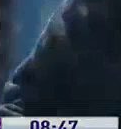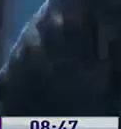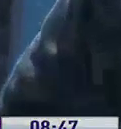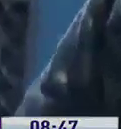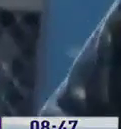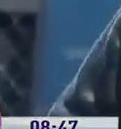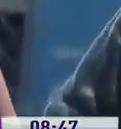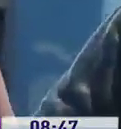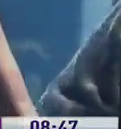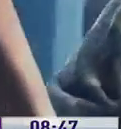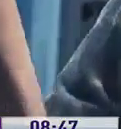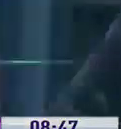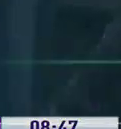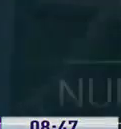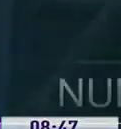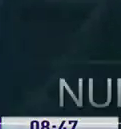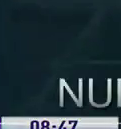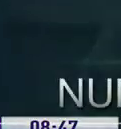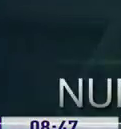No dejes de